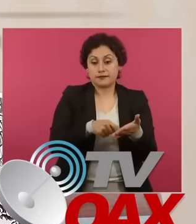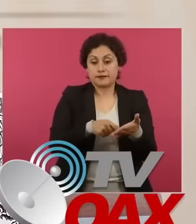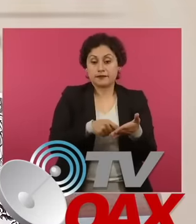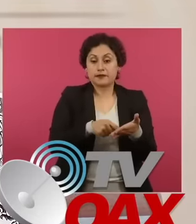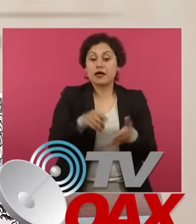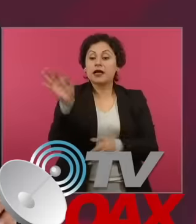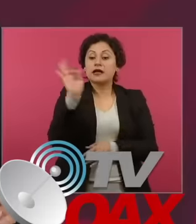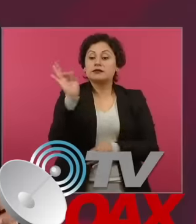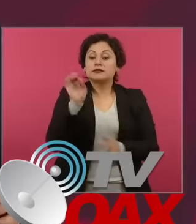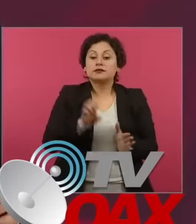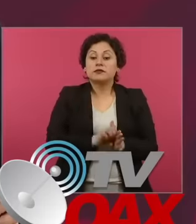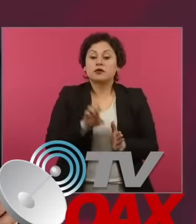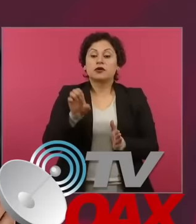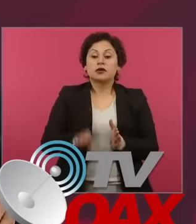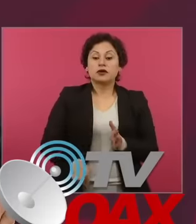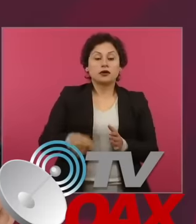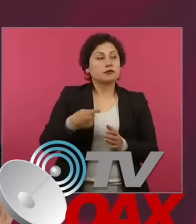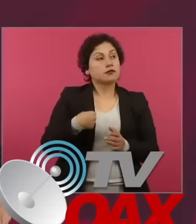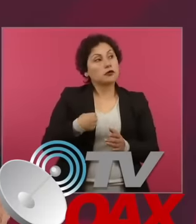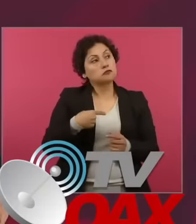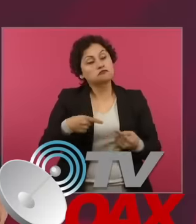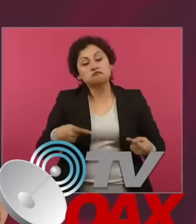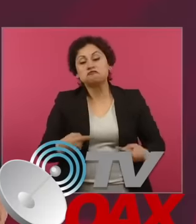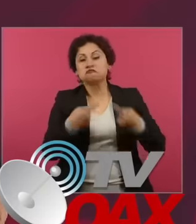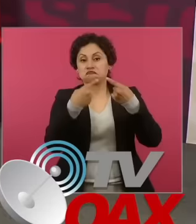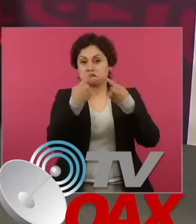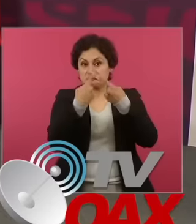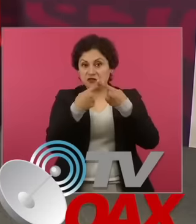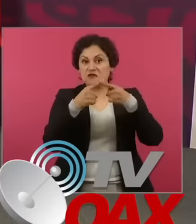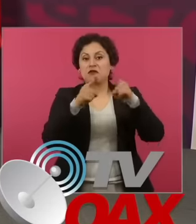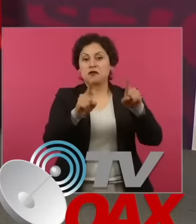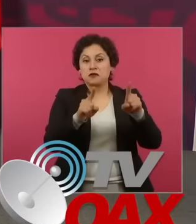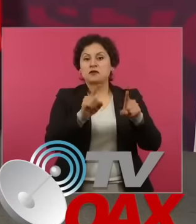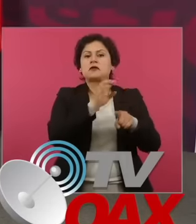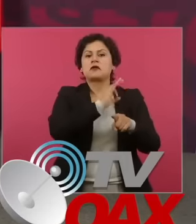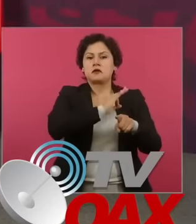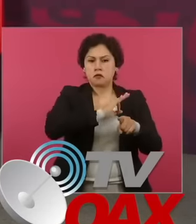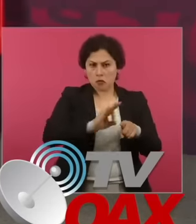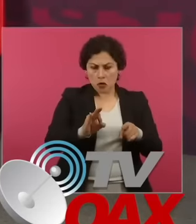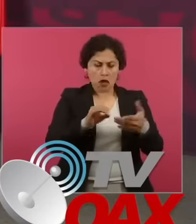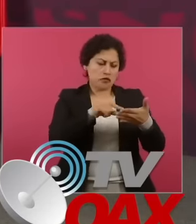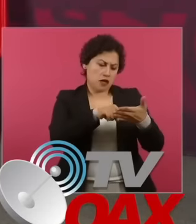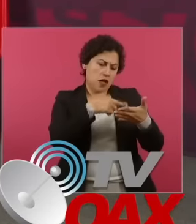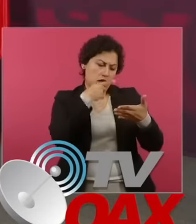estas diferencias se puede acudir a los paneles.